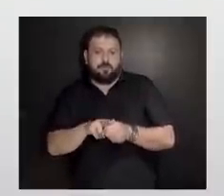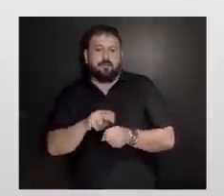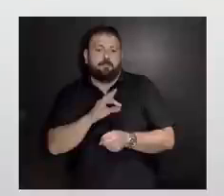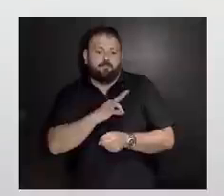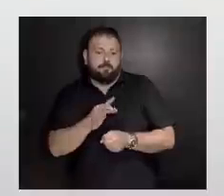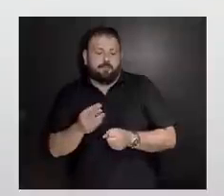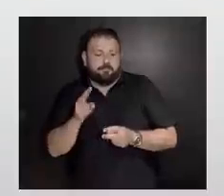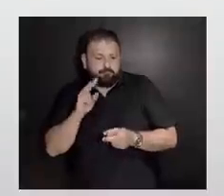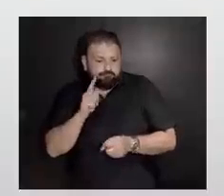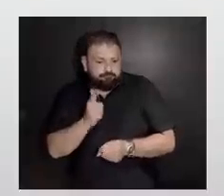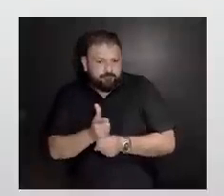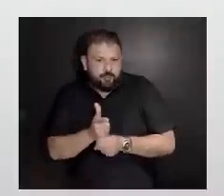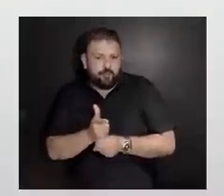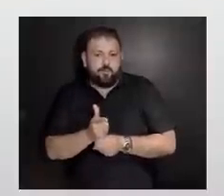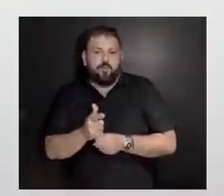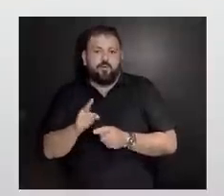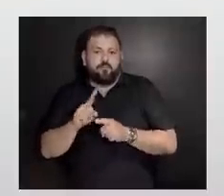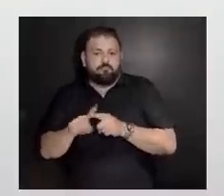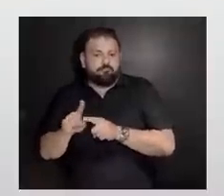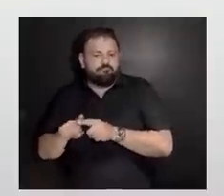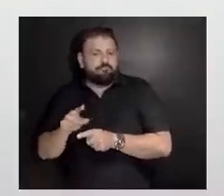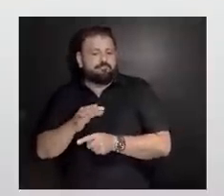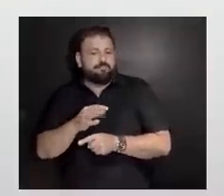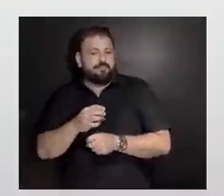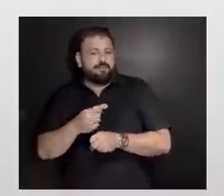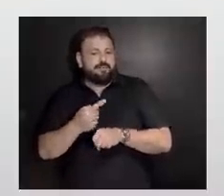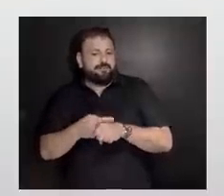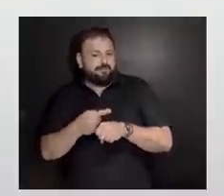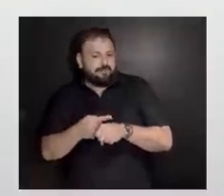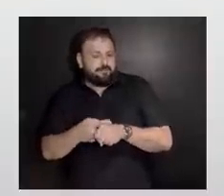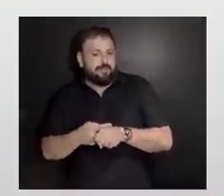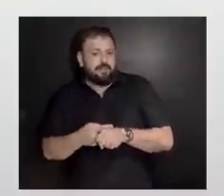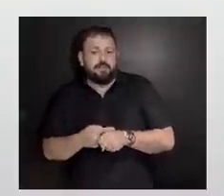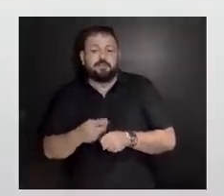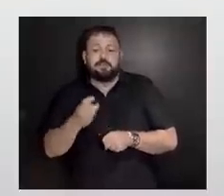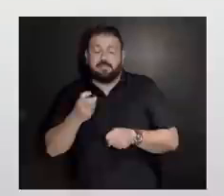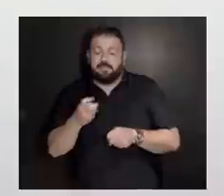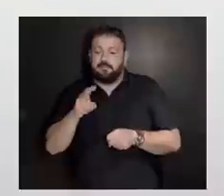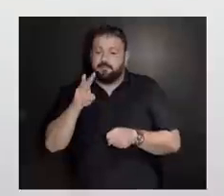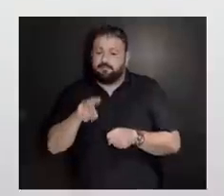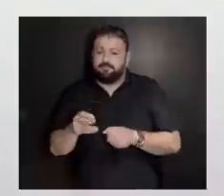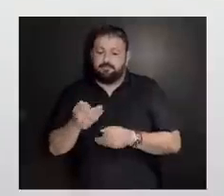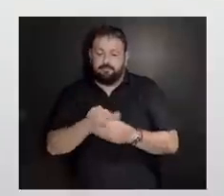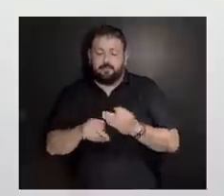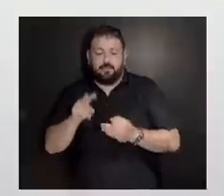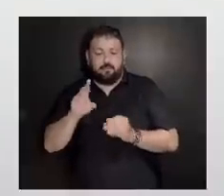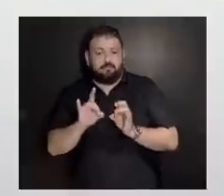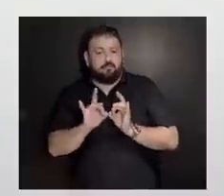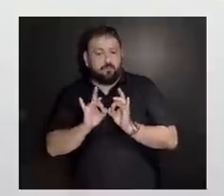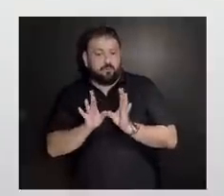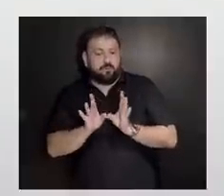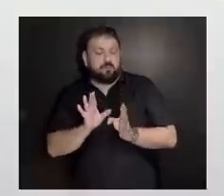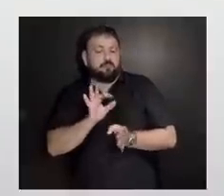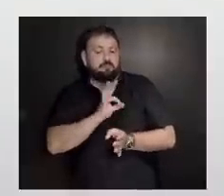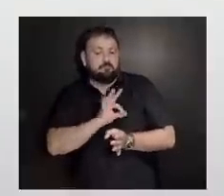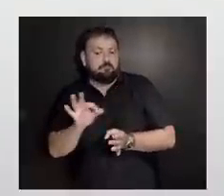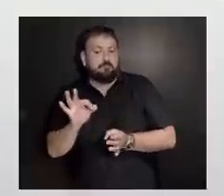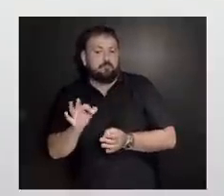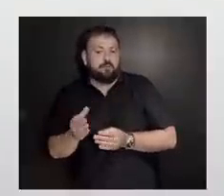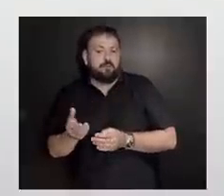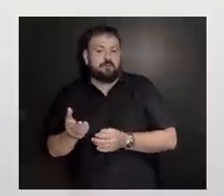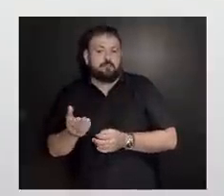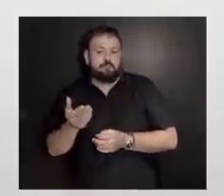puede presentar hipoglucemias, hipoxias, entonces son ciertas complicaciones que pueden poner,